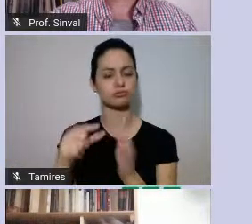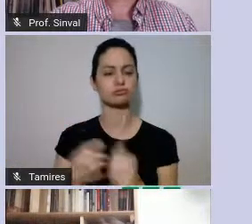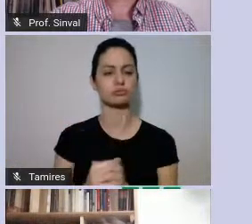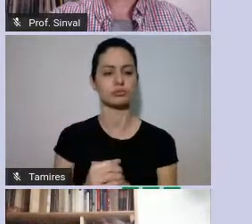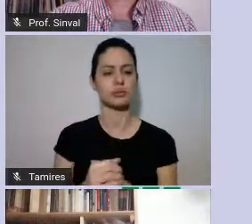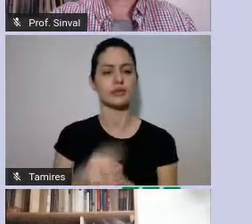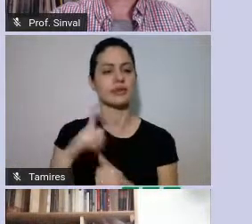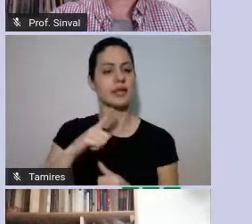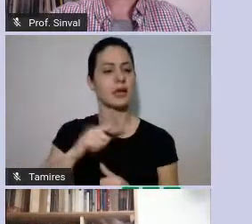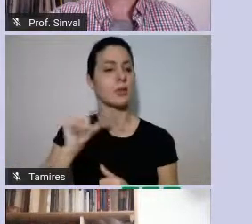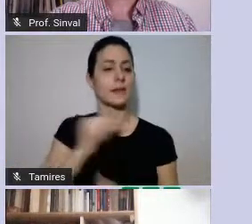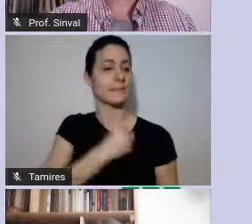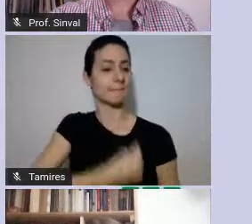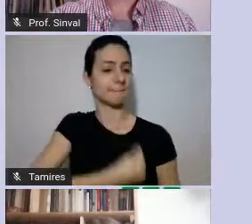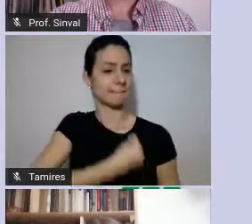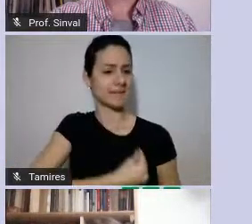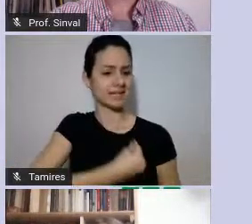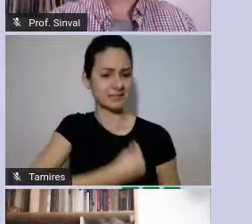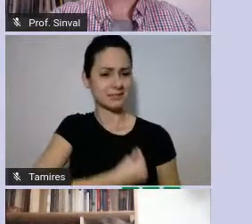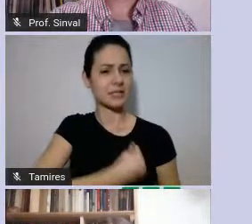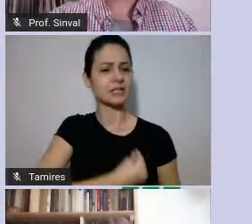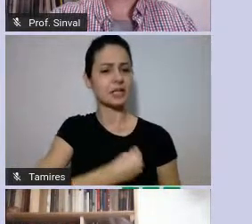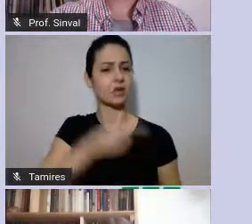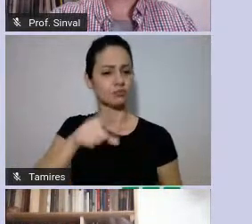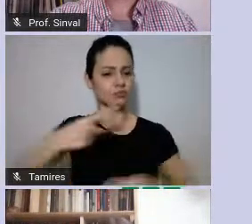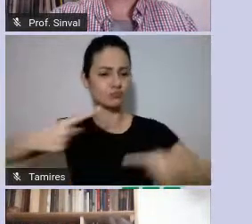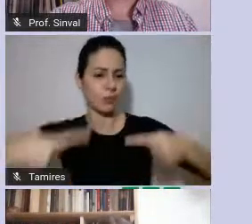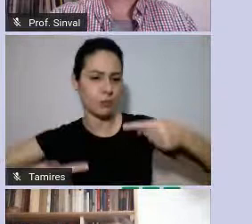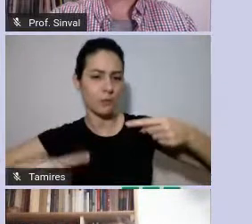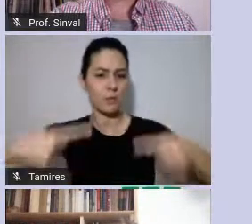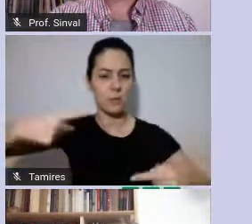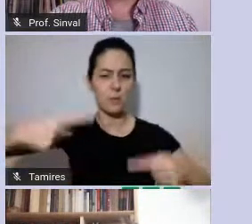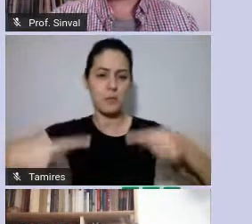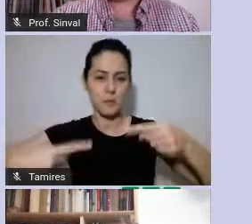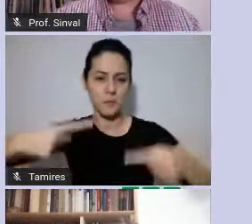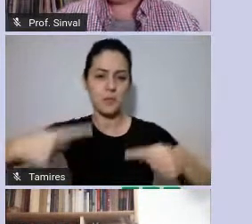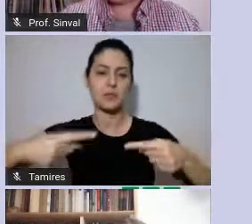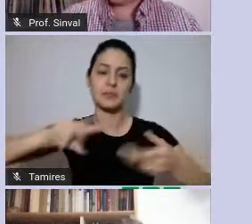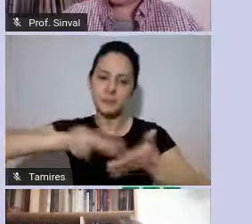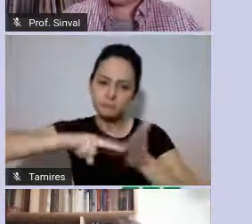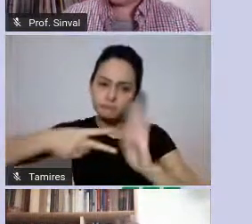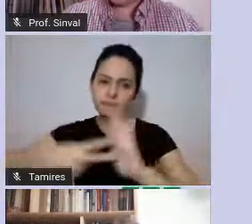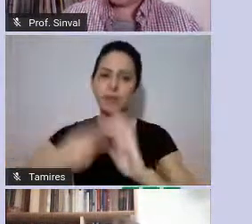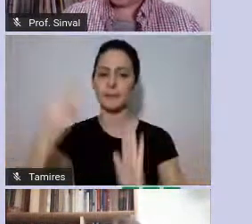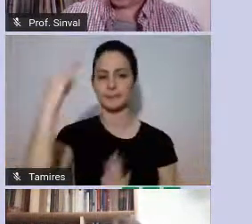implican una participación activa en estas disputas y una resignificación de la memoria.